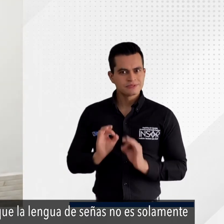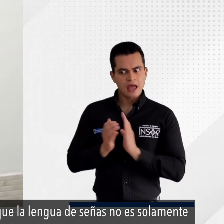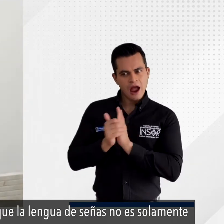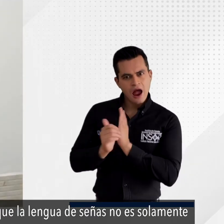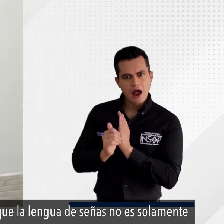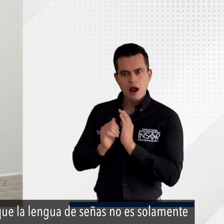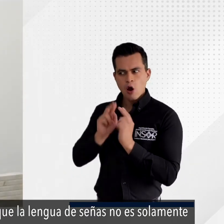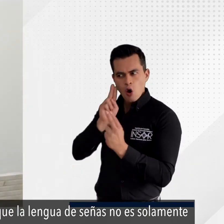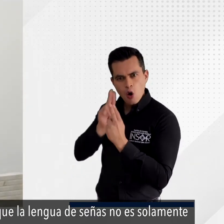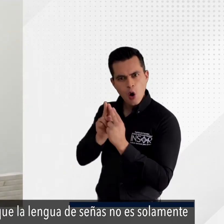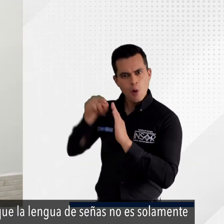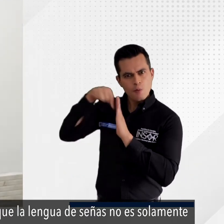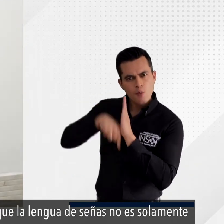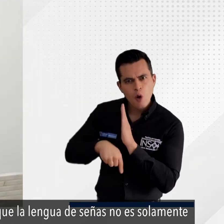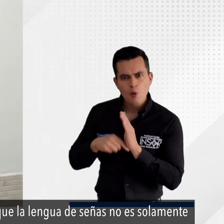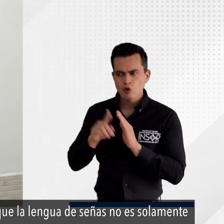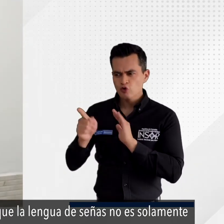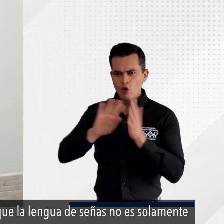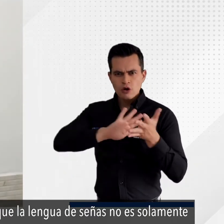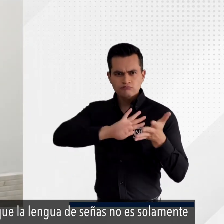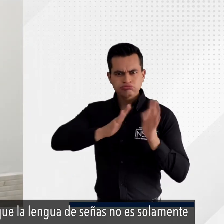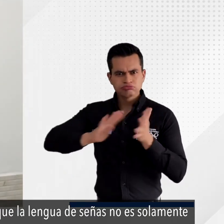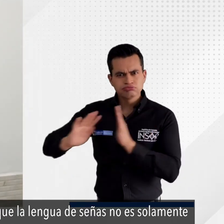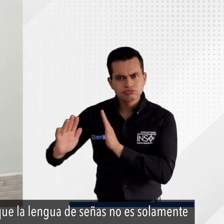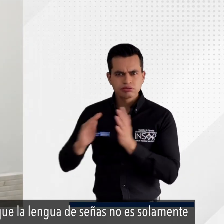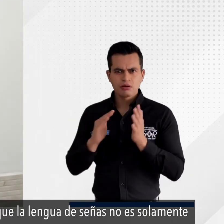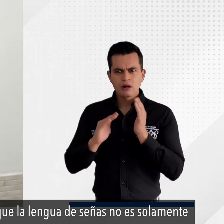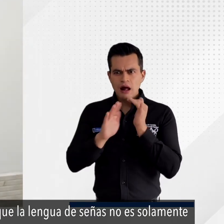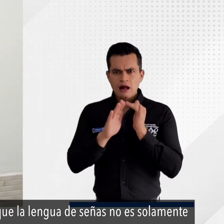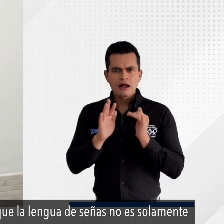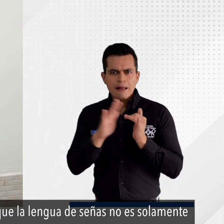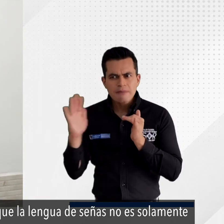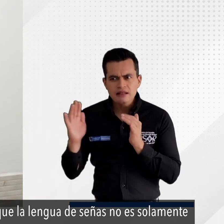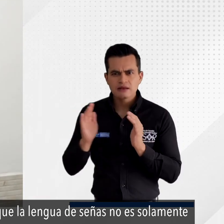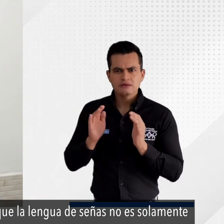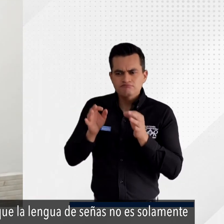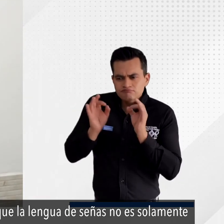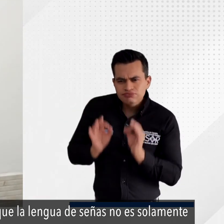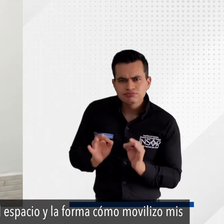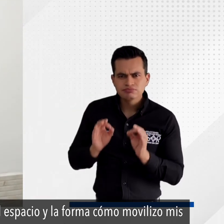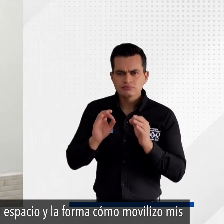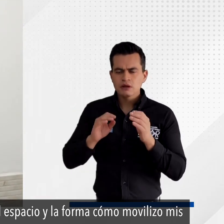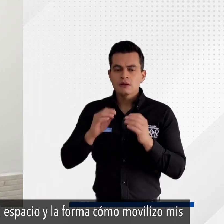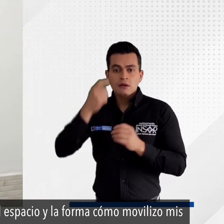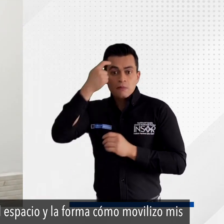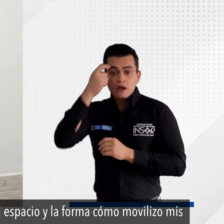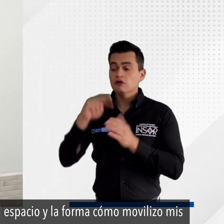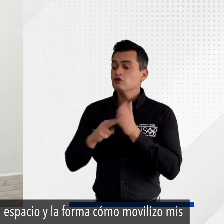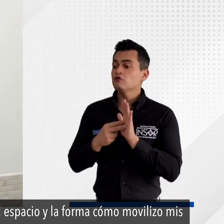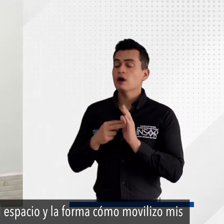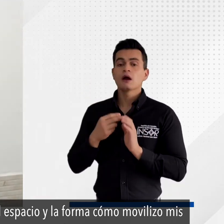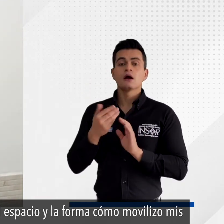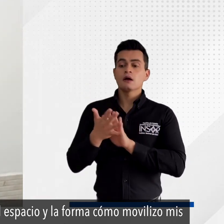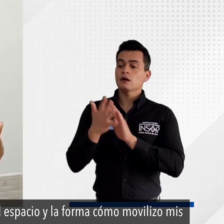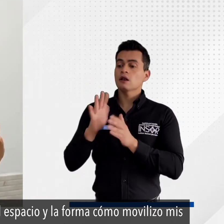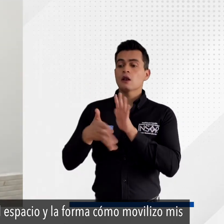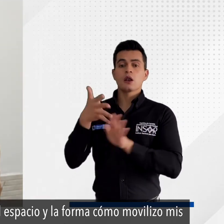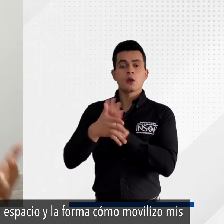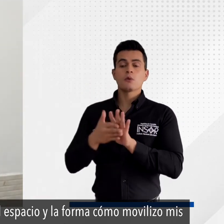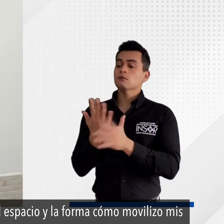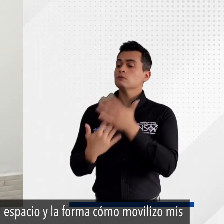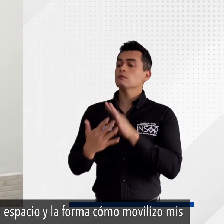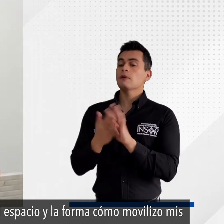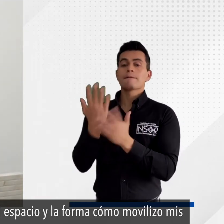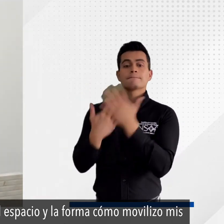conocer que la lengua de señas no es solamente hacer una seña o un movimiento con las manos, tiene que ver con los gestos, tiene que ver